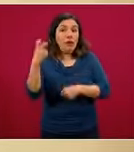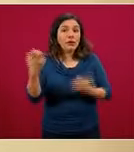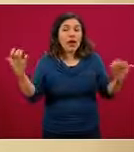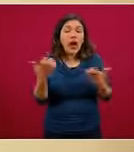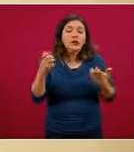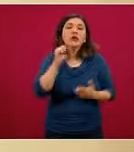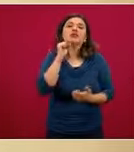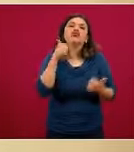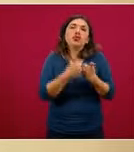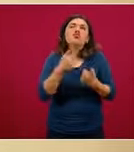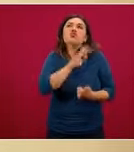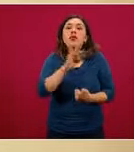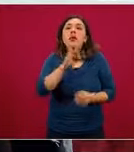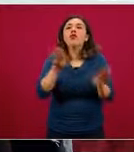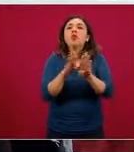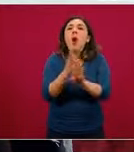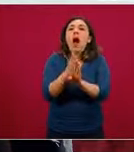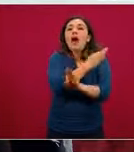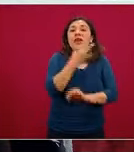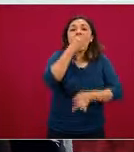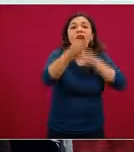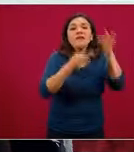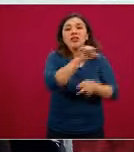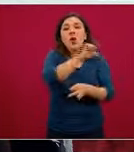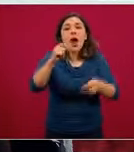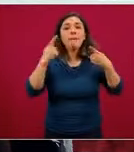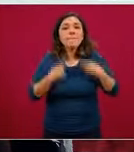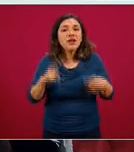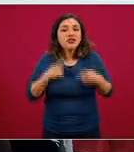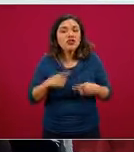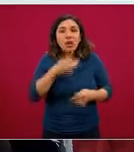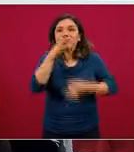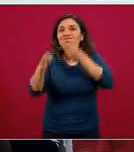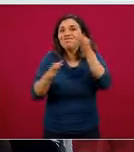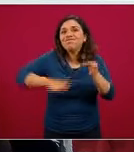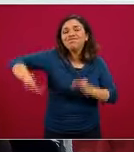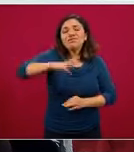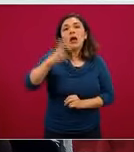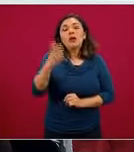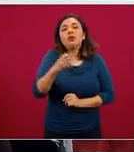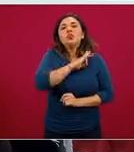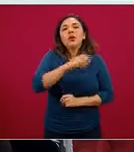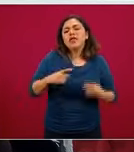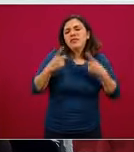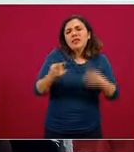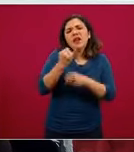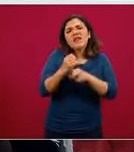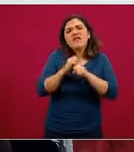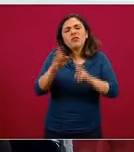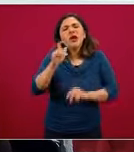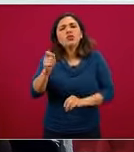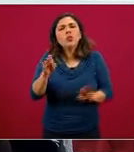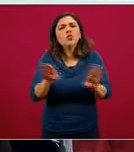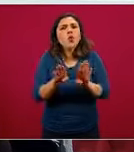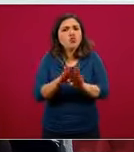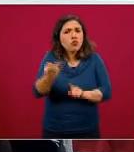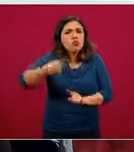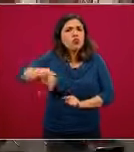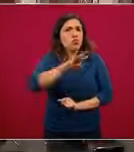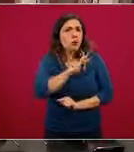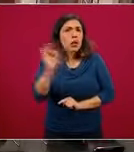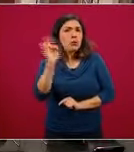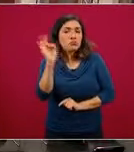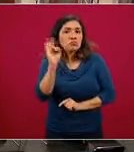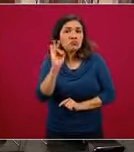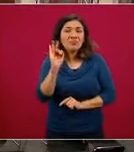que en su momento puedan alertar a la población, pero sobre todo que le puedan dar información de cómo poder en su